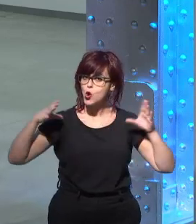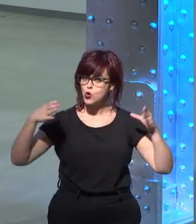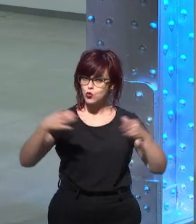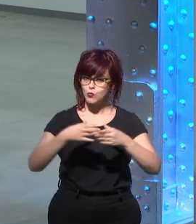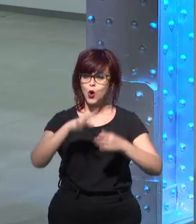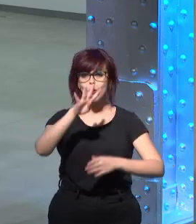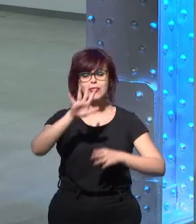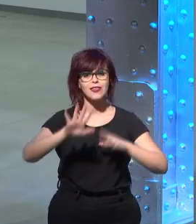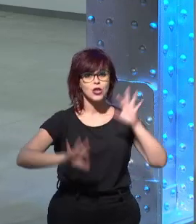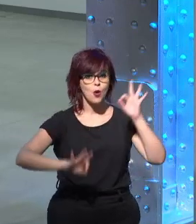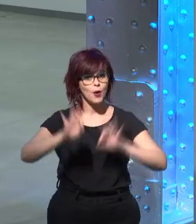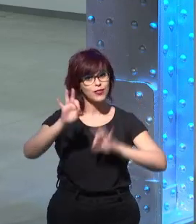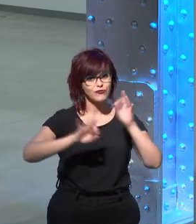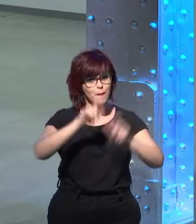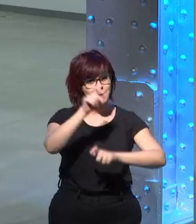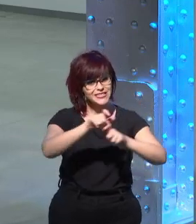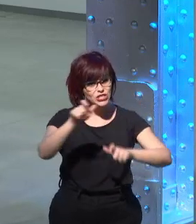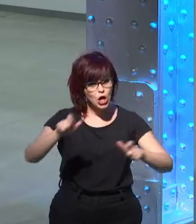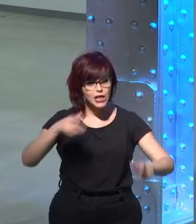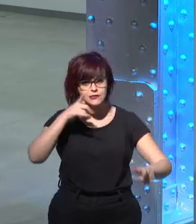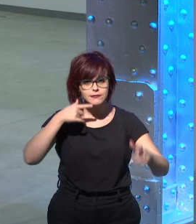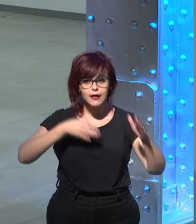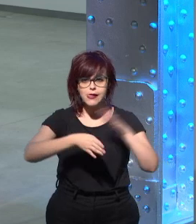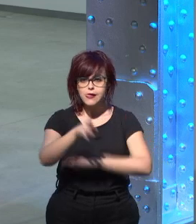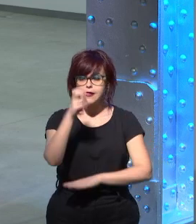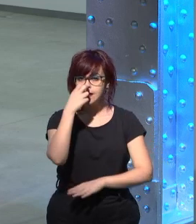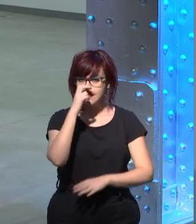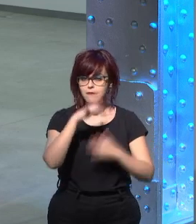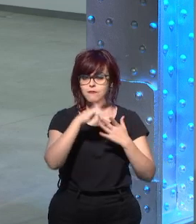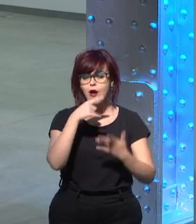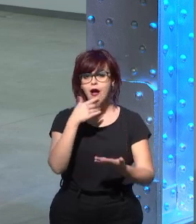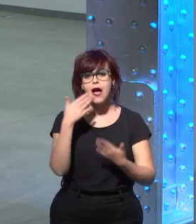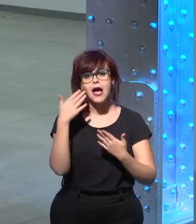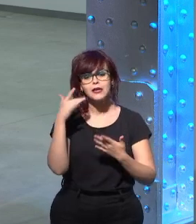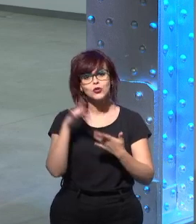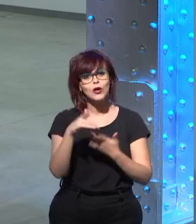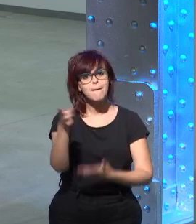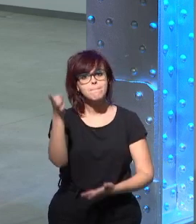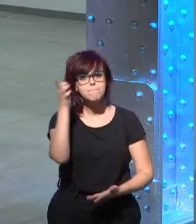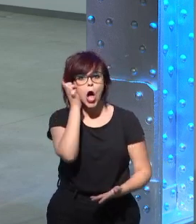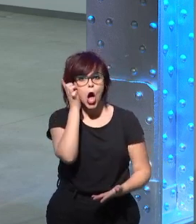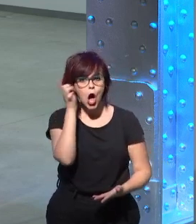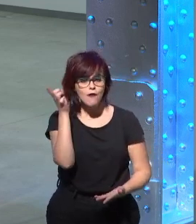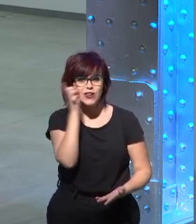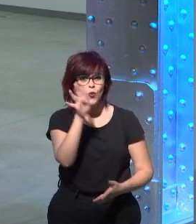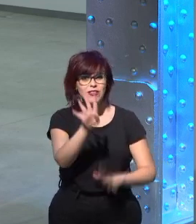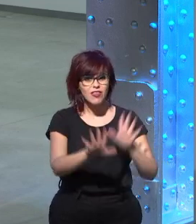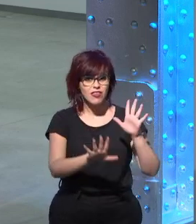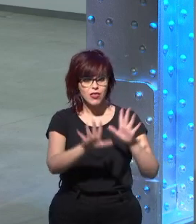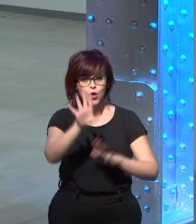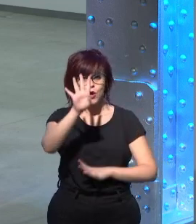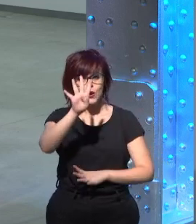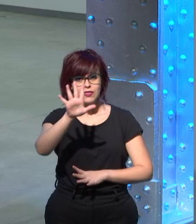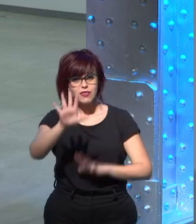el 45% de las personas entraron con una aplicación móvil. El 45%